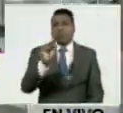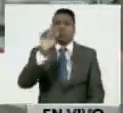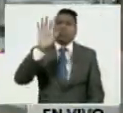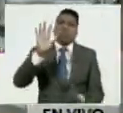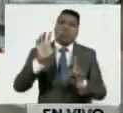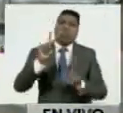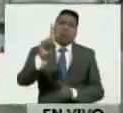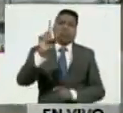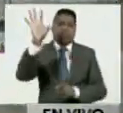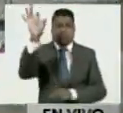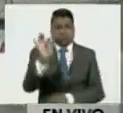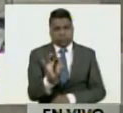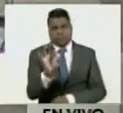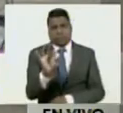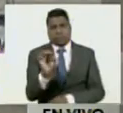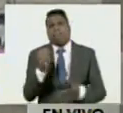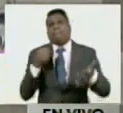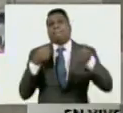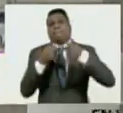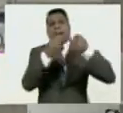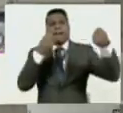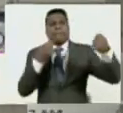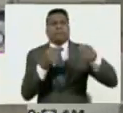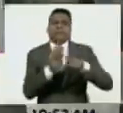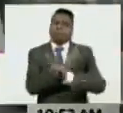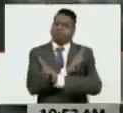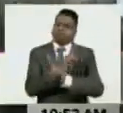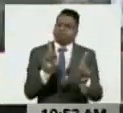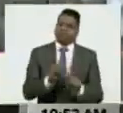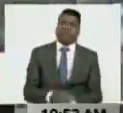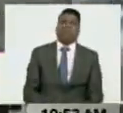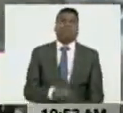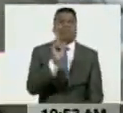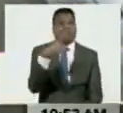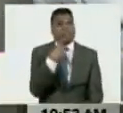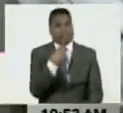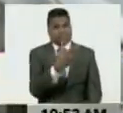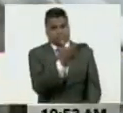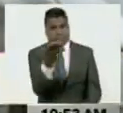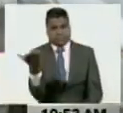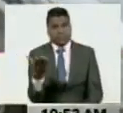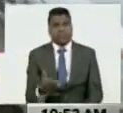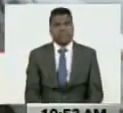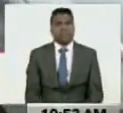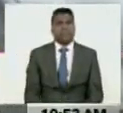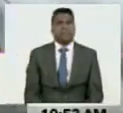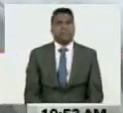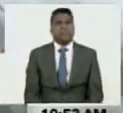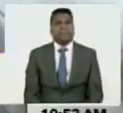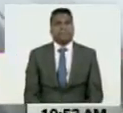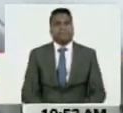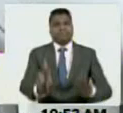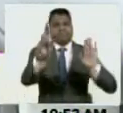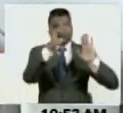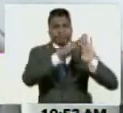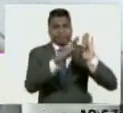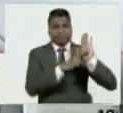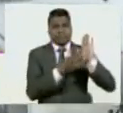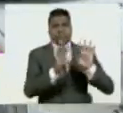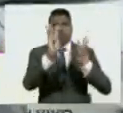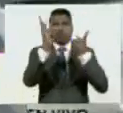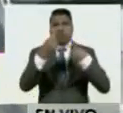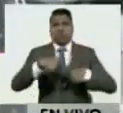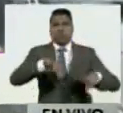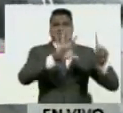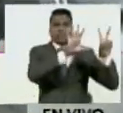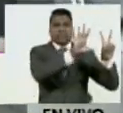decir, esto también hay que destacar la resolución número 72 que se